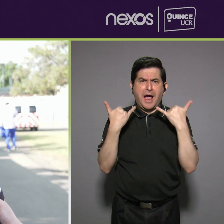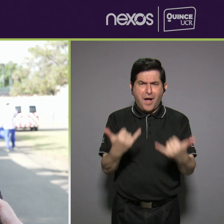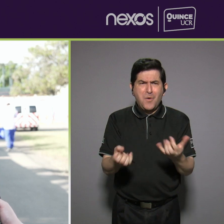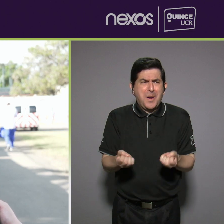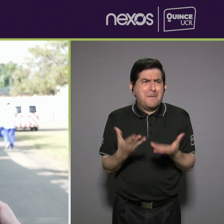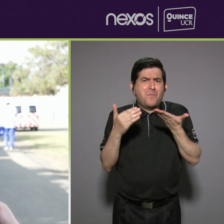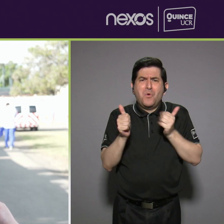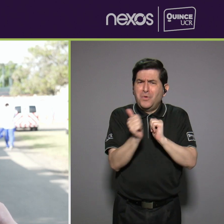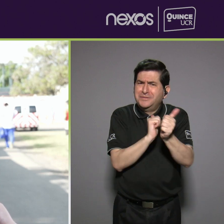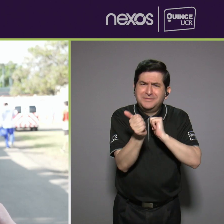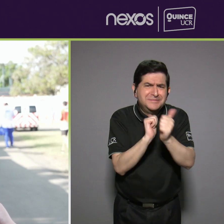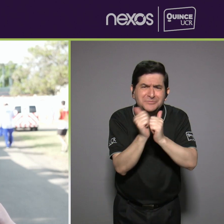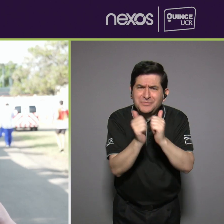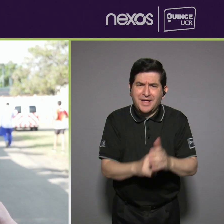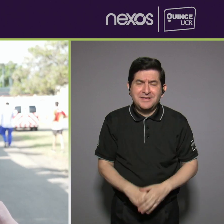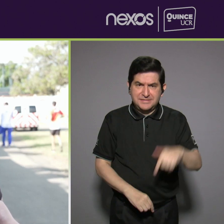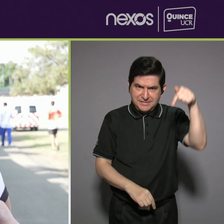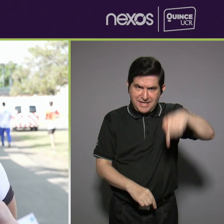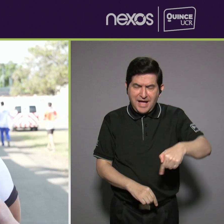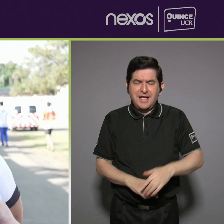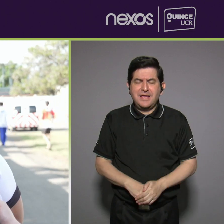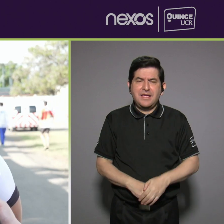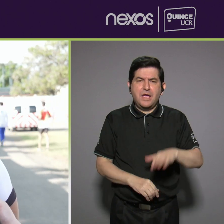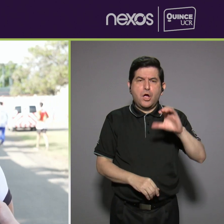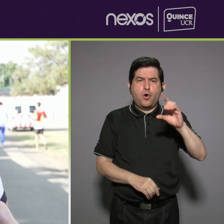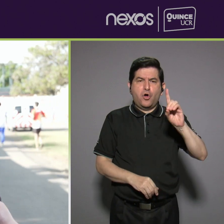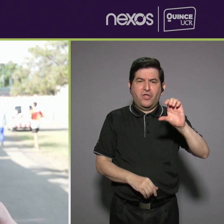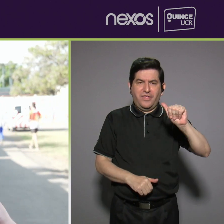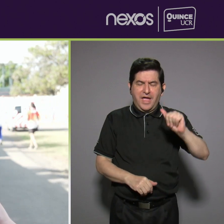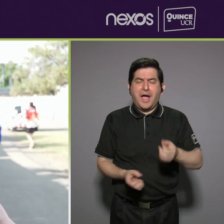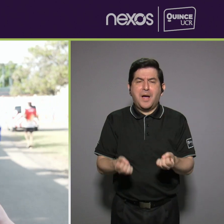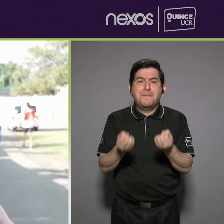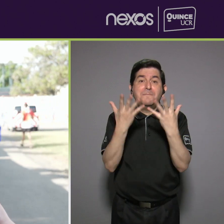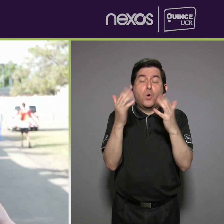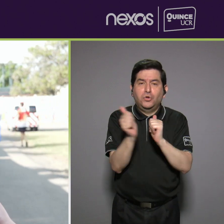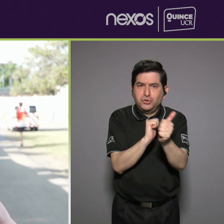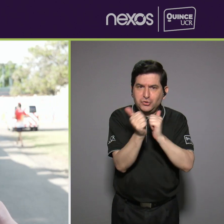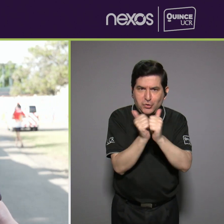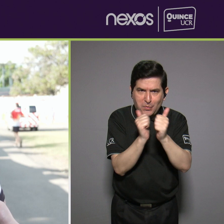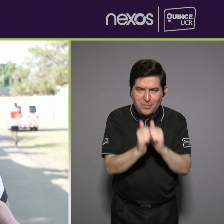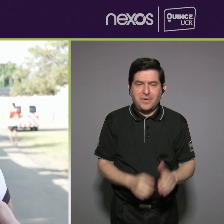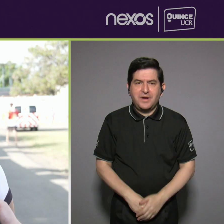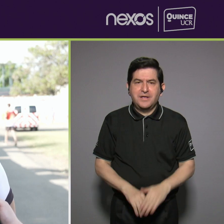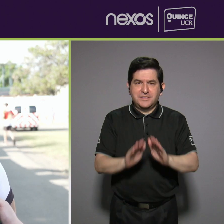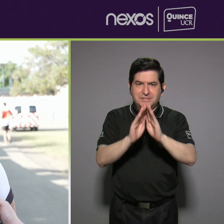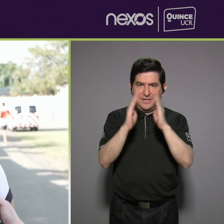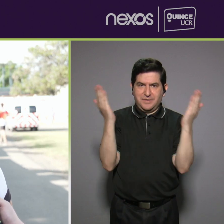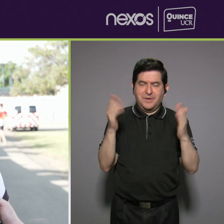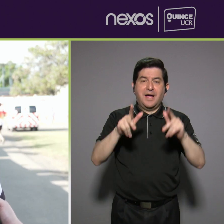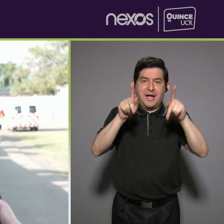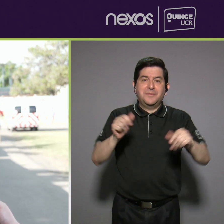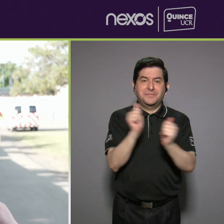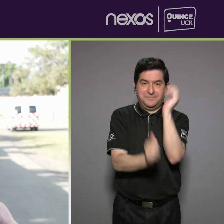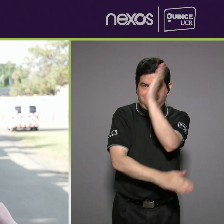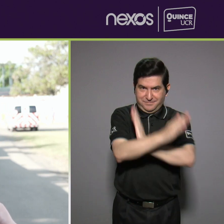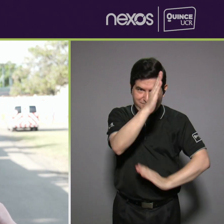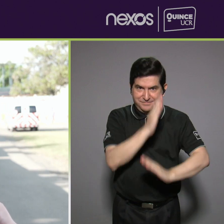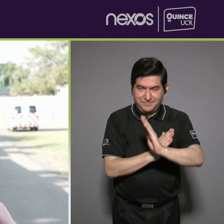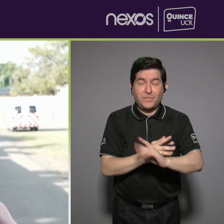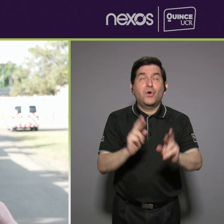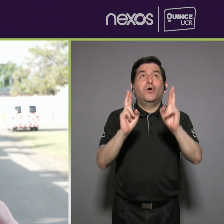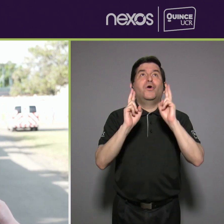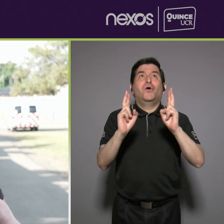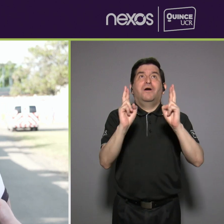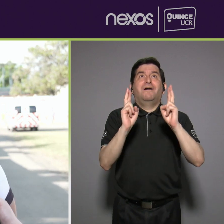muchísimos deportes. Aquí en CODEA hay demasiados deportes realmente que se están abriendo para personas con discapacidad y